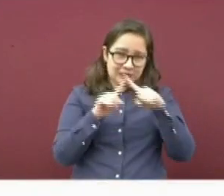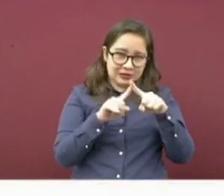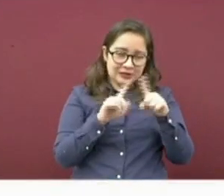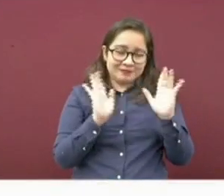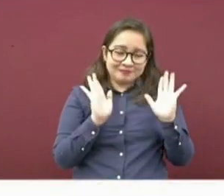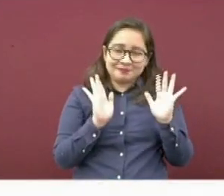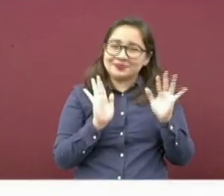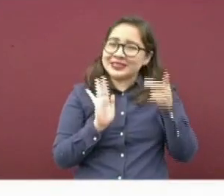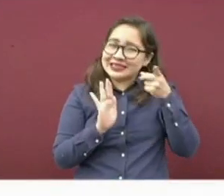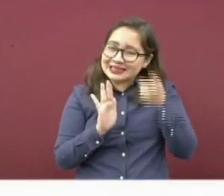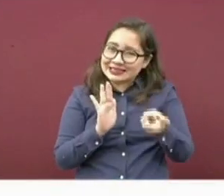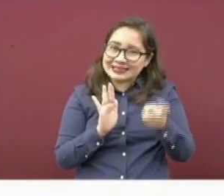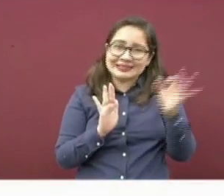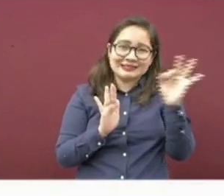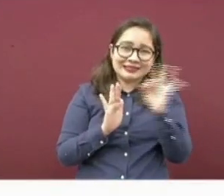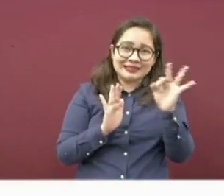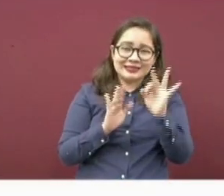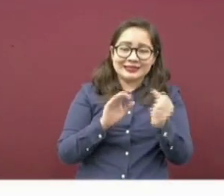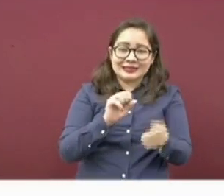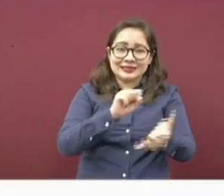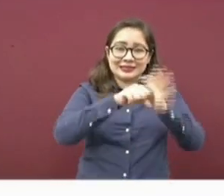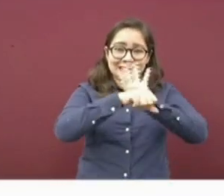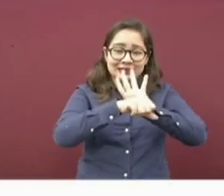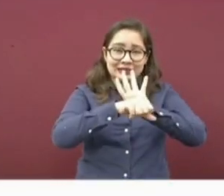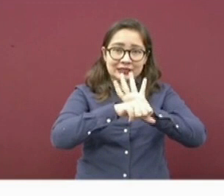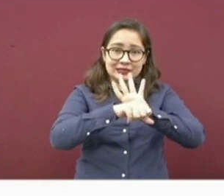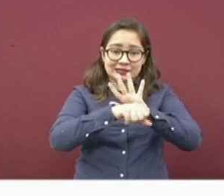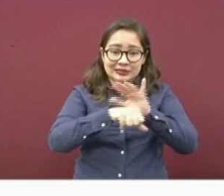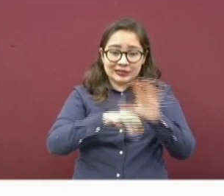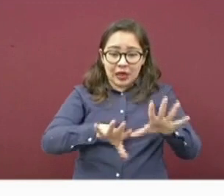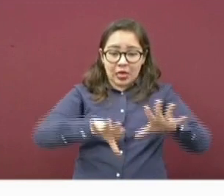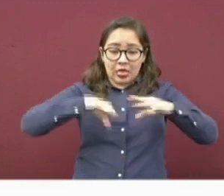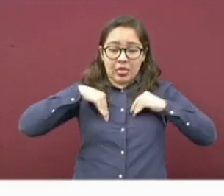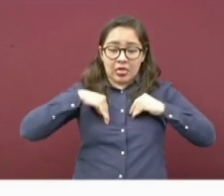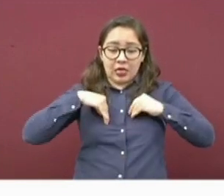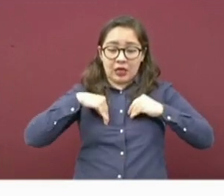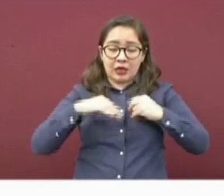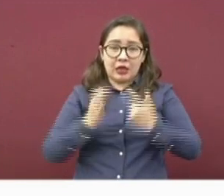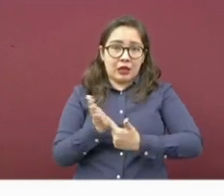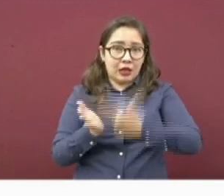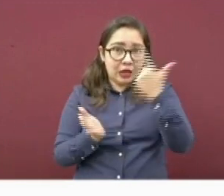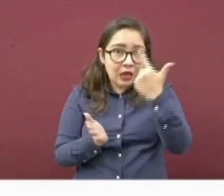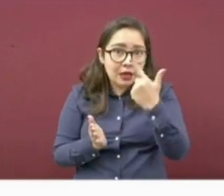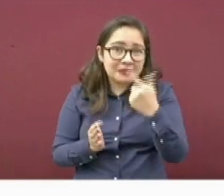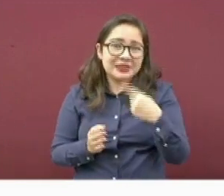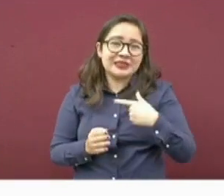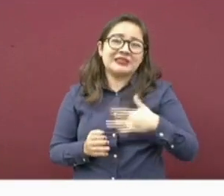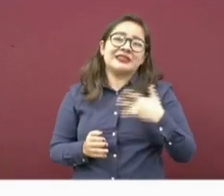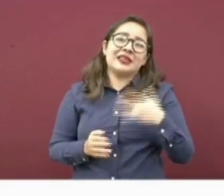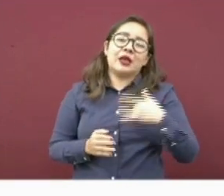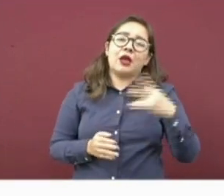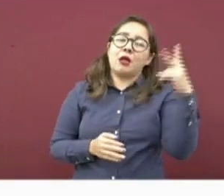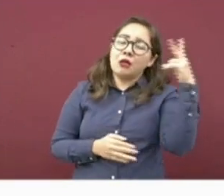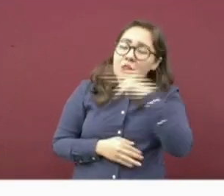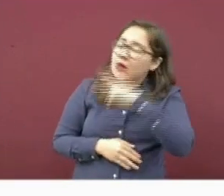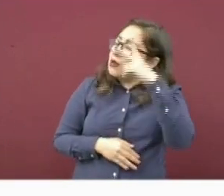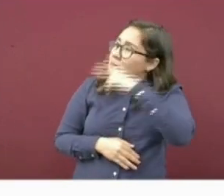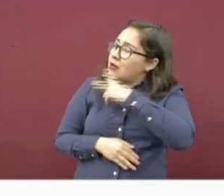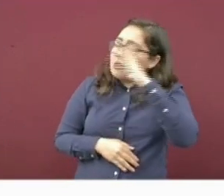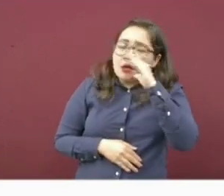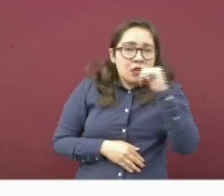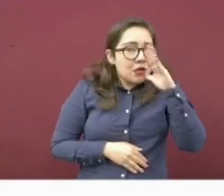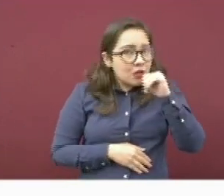leve o moderado por COVID-19 se puede agravar y manifestarse con síntomas como dificultad para